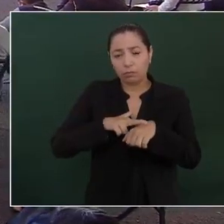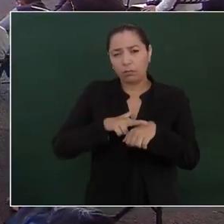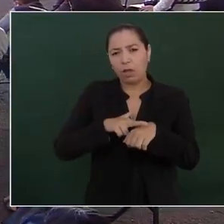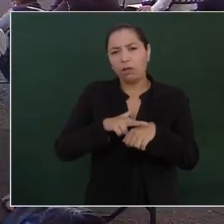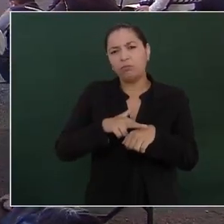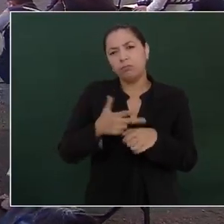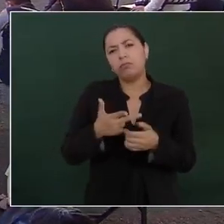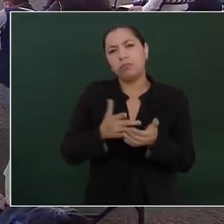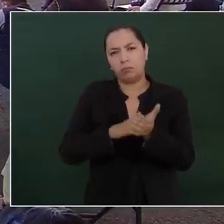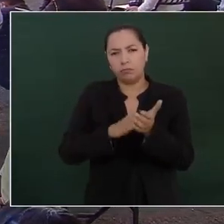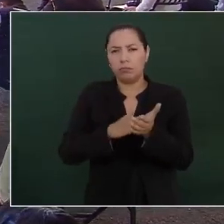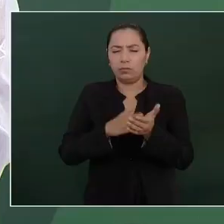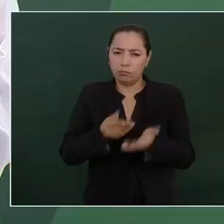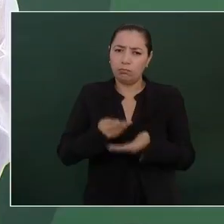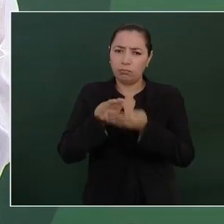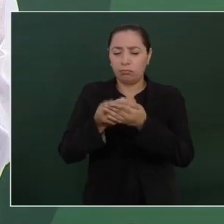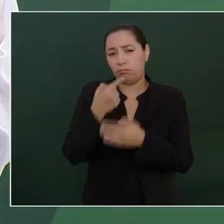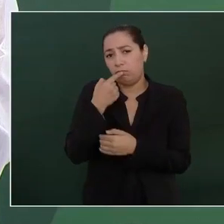presentar denuncias,